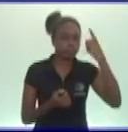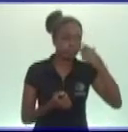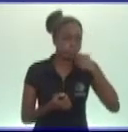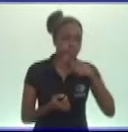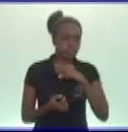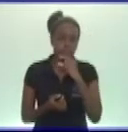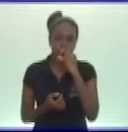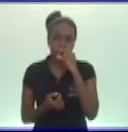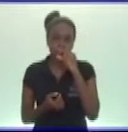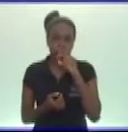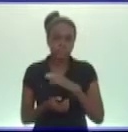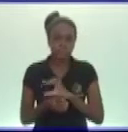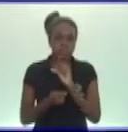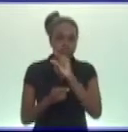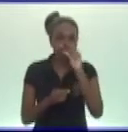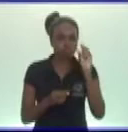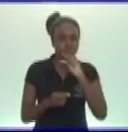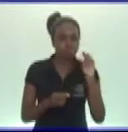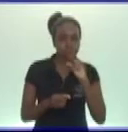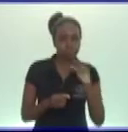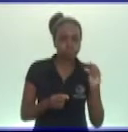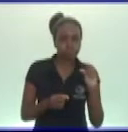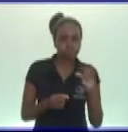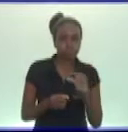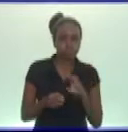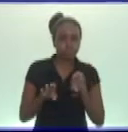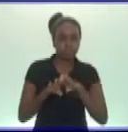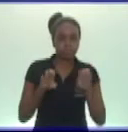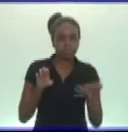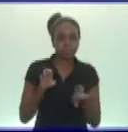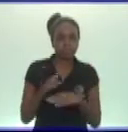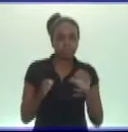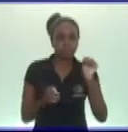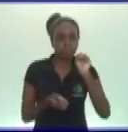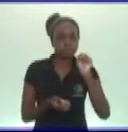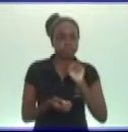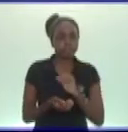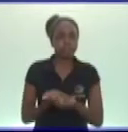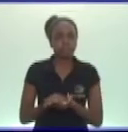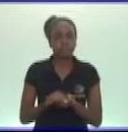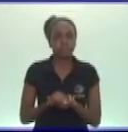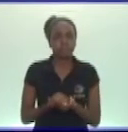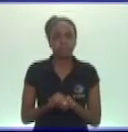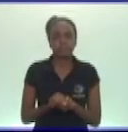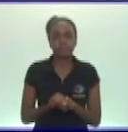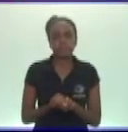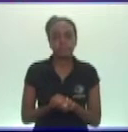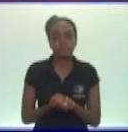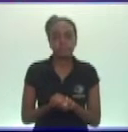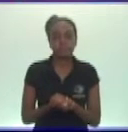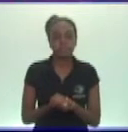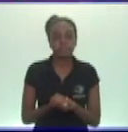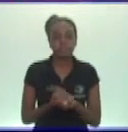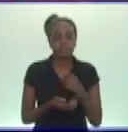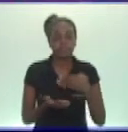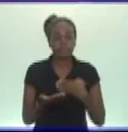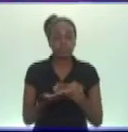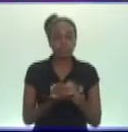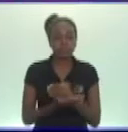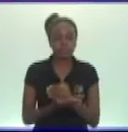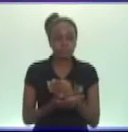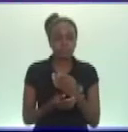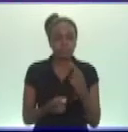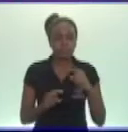B, se han formado oraciones compuestas por subordinación sustantiva. Vamos entonces a continuar nuestro recorrido